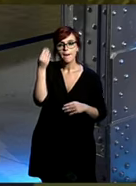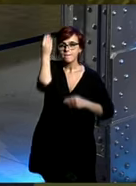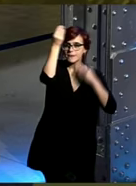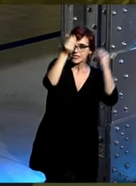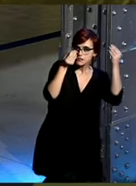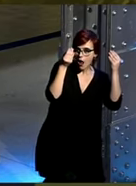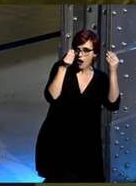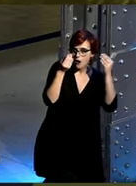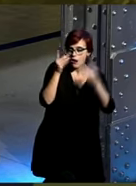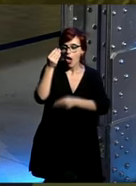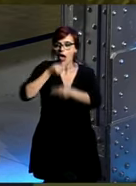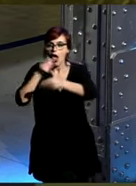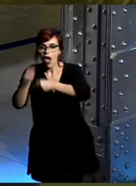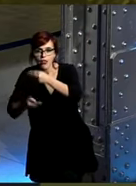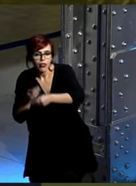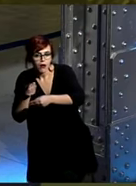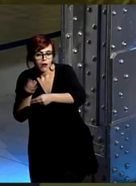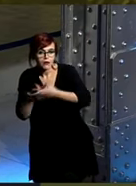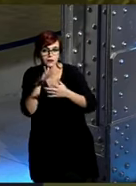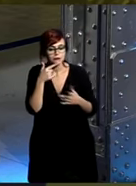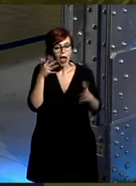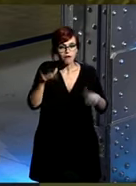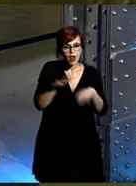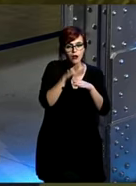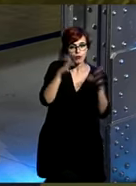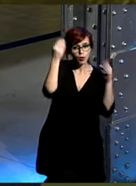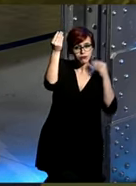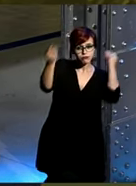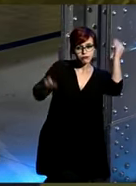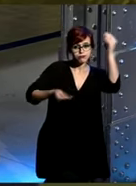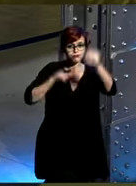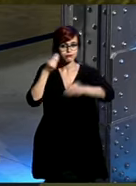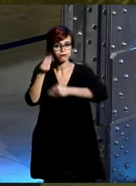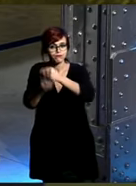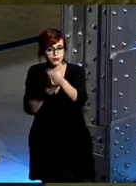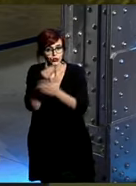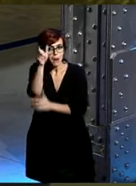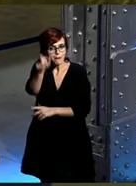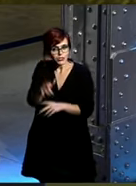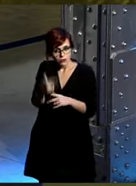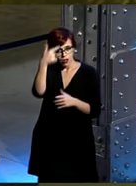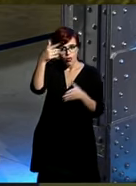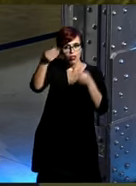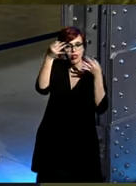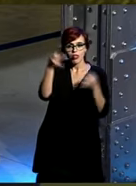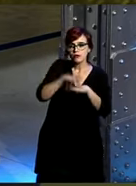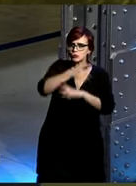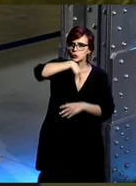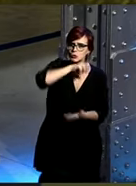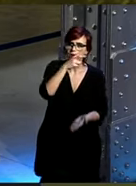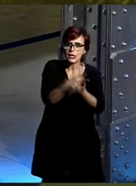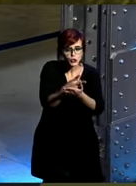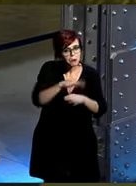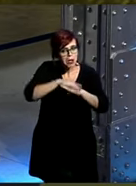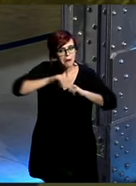pensar y hacer artefactos, que son capacidades de producción que son esenciales en cualquier persona, y que nosotros creo que es el reto por el que nosotros vamos a enfrentar en